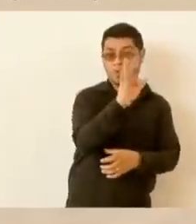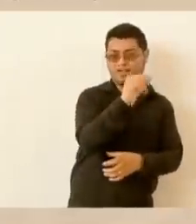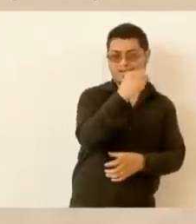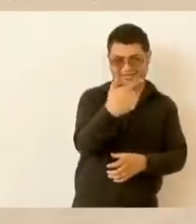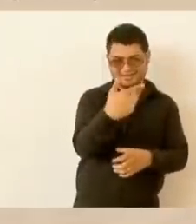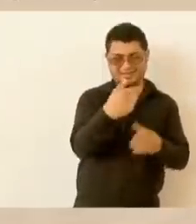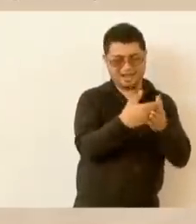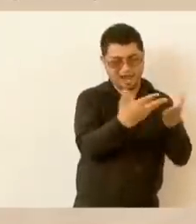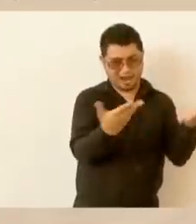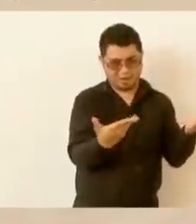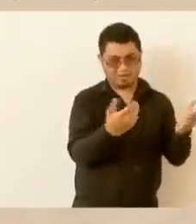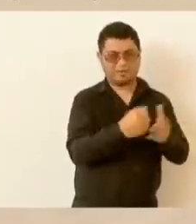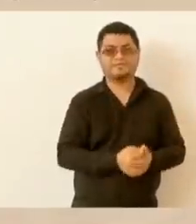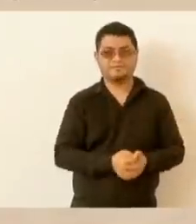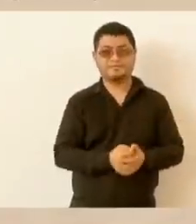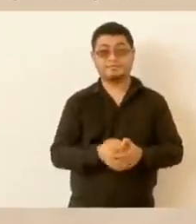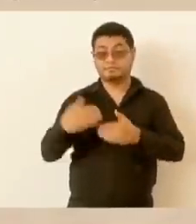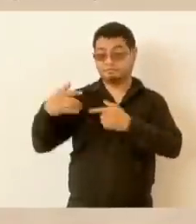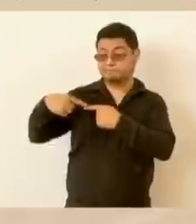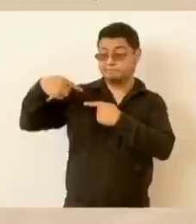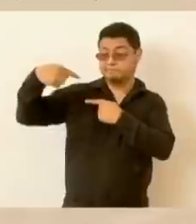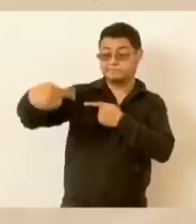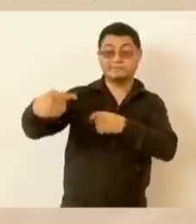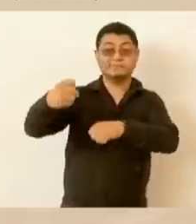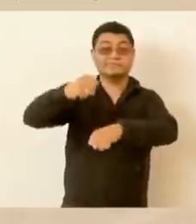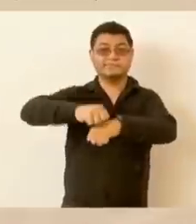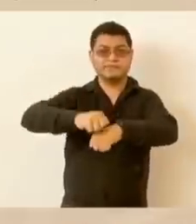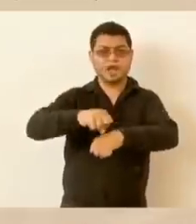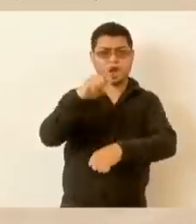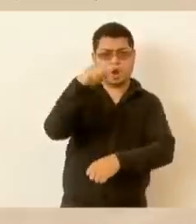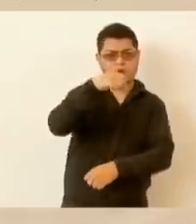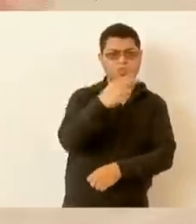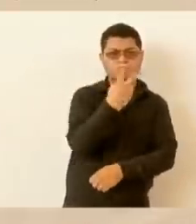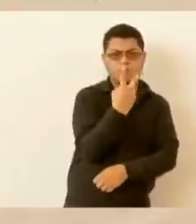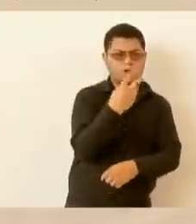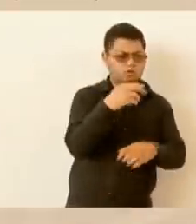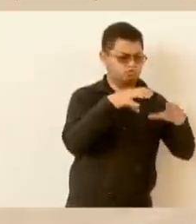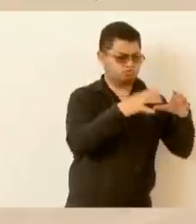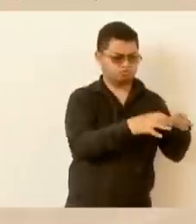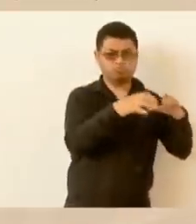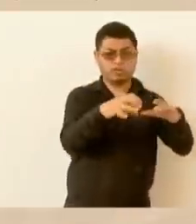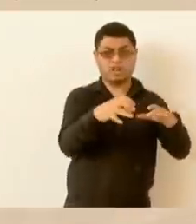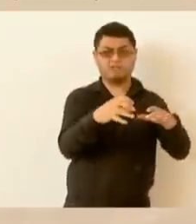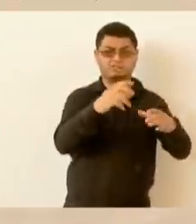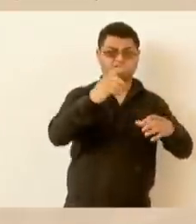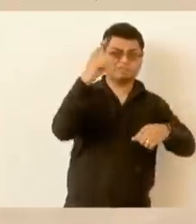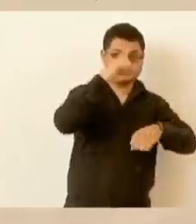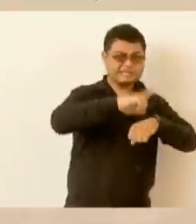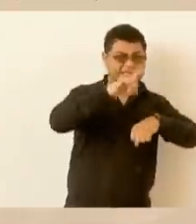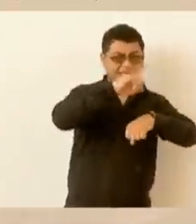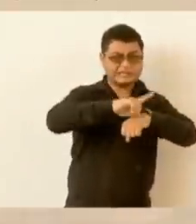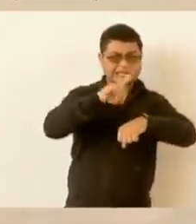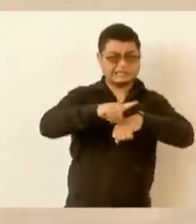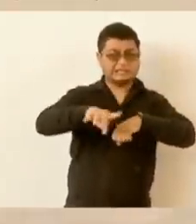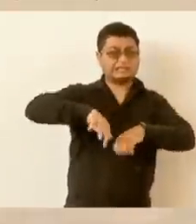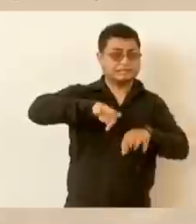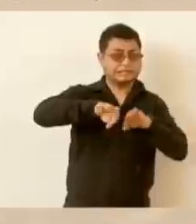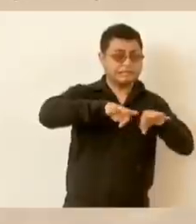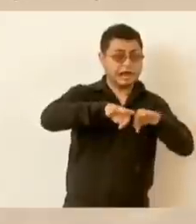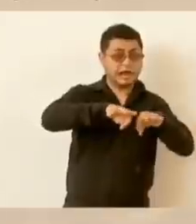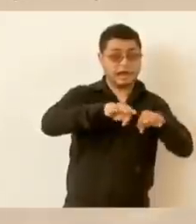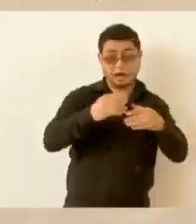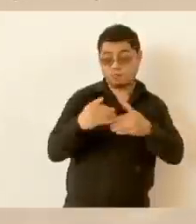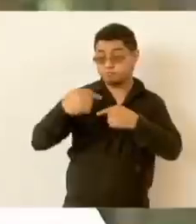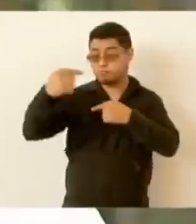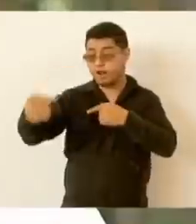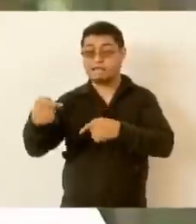247. Para la próxima semana, hoy tenemos 2 frentes trabajando a doble turno y para la próxima semana tendremos 5